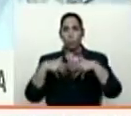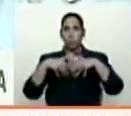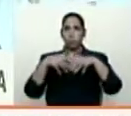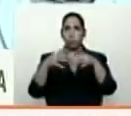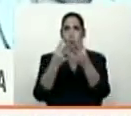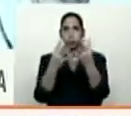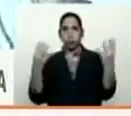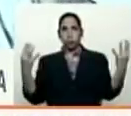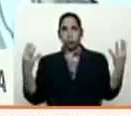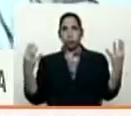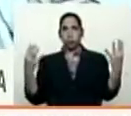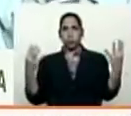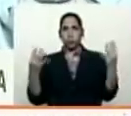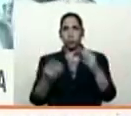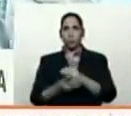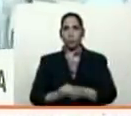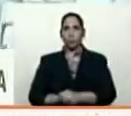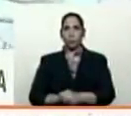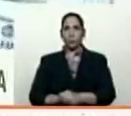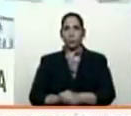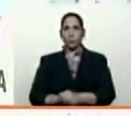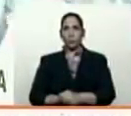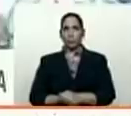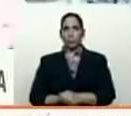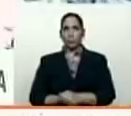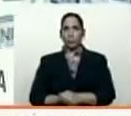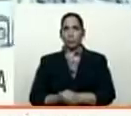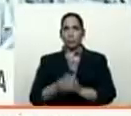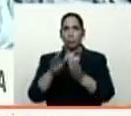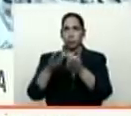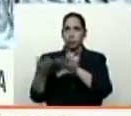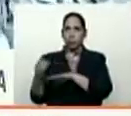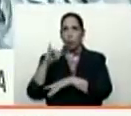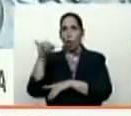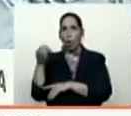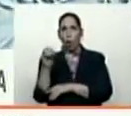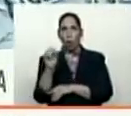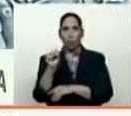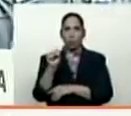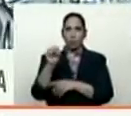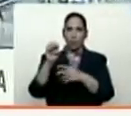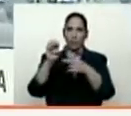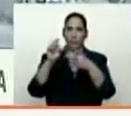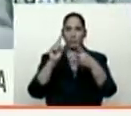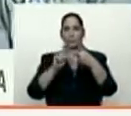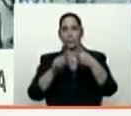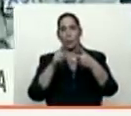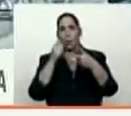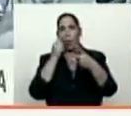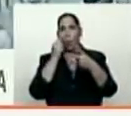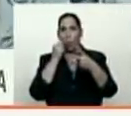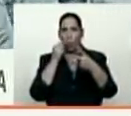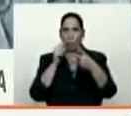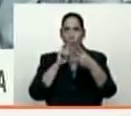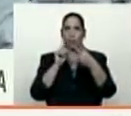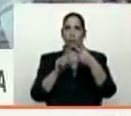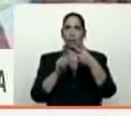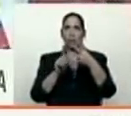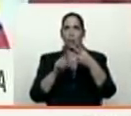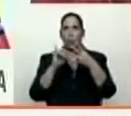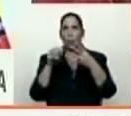Que allí cayeron José Jiménez Madrid, Ramón García, Juan